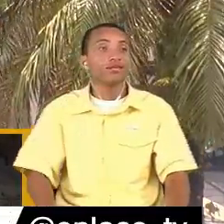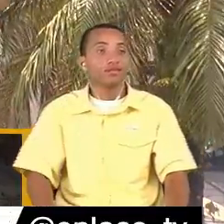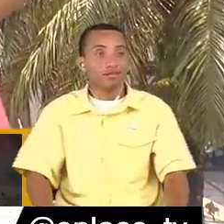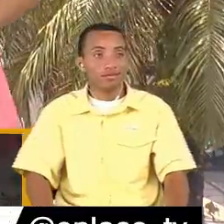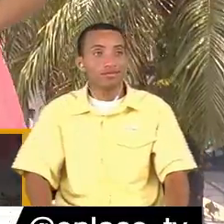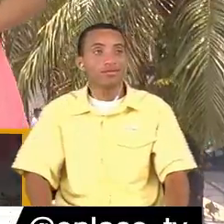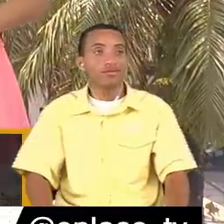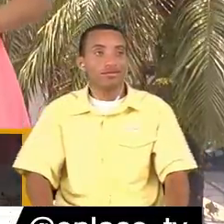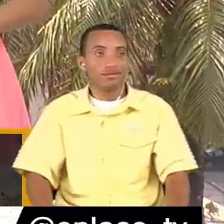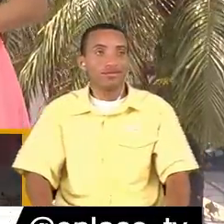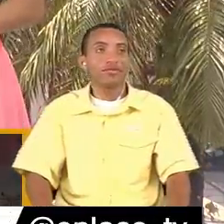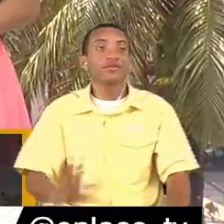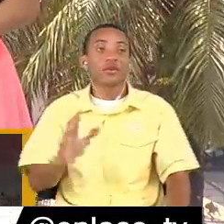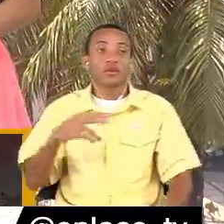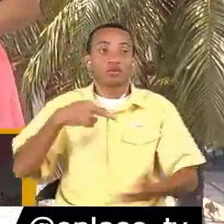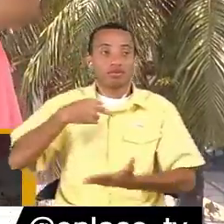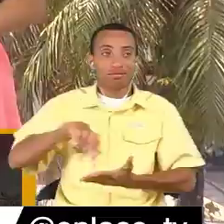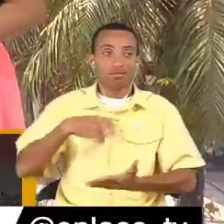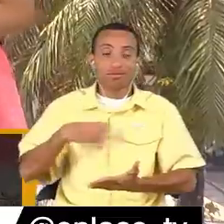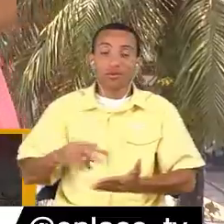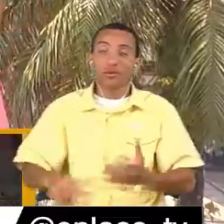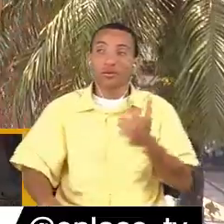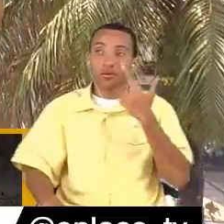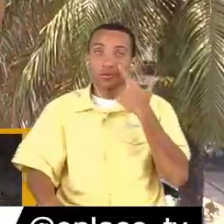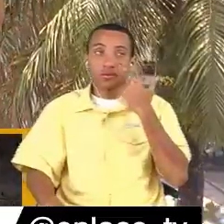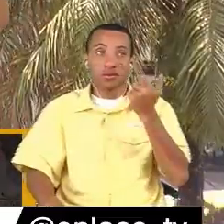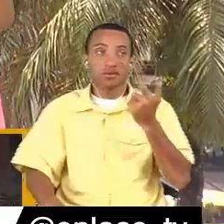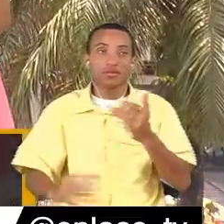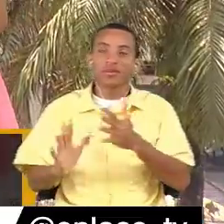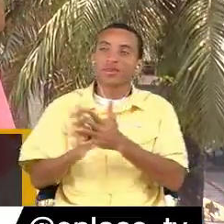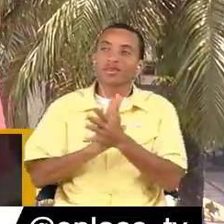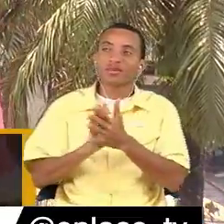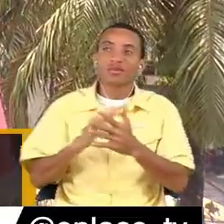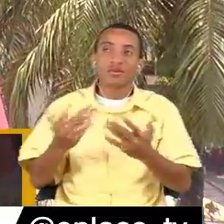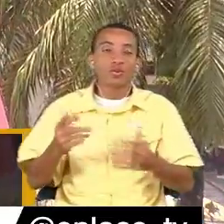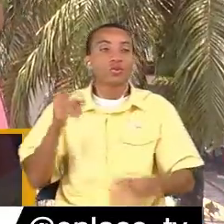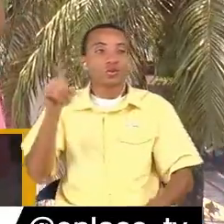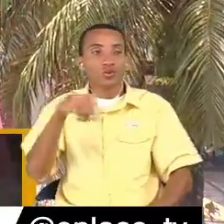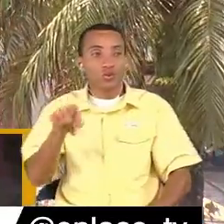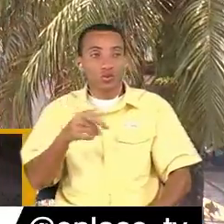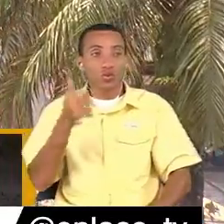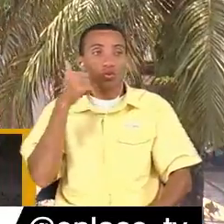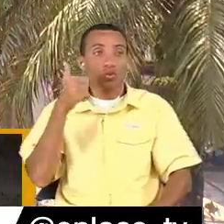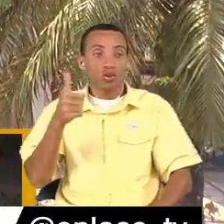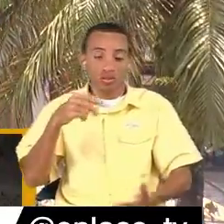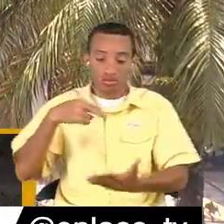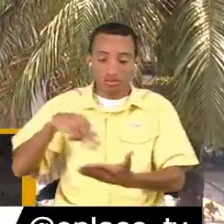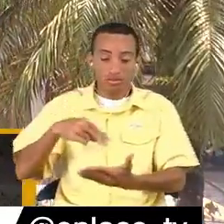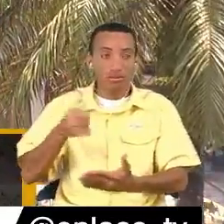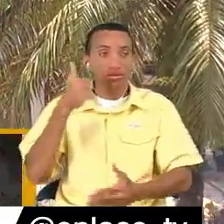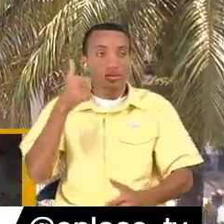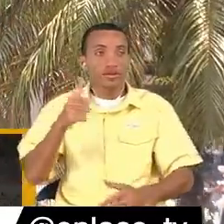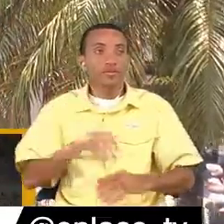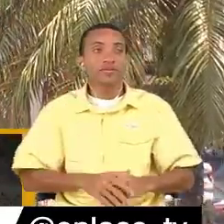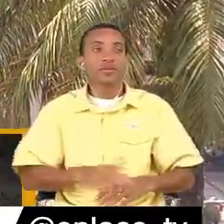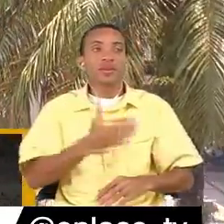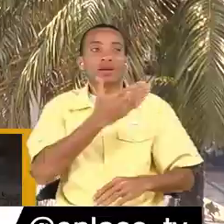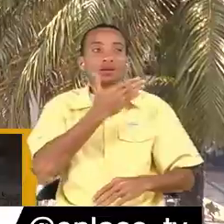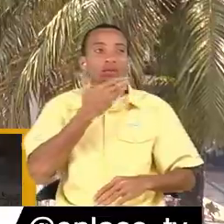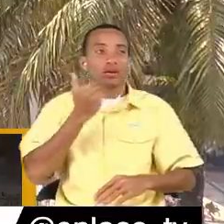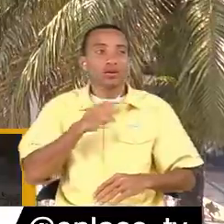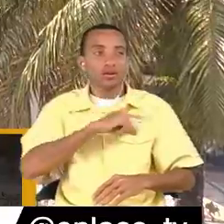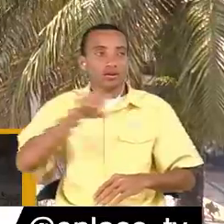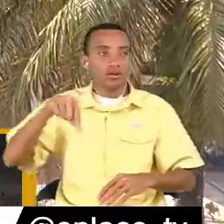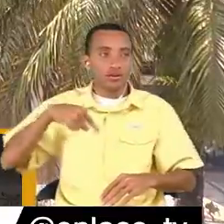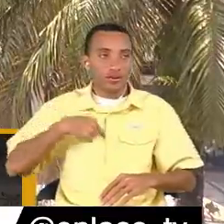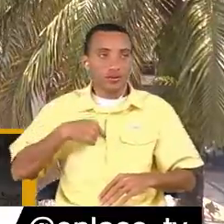muchachas! Bailan súper bien. Oiga, ¿saben qué me contaron? ¿Qué le contaron? Que usted también baila súper bien. No, en realidad. ¿Y sabe no. qué es lo mejor? Que nosotros bueno. tenemos